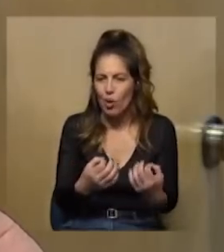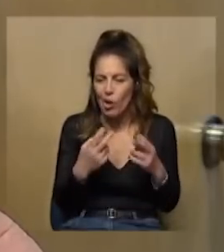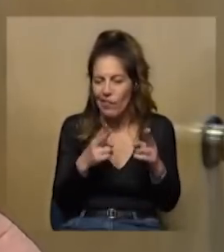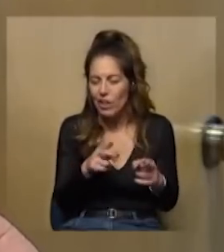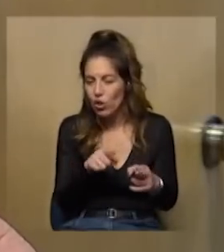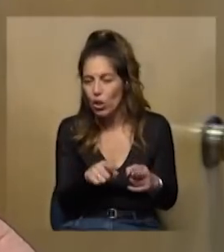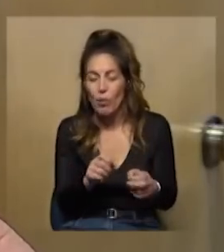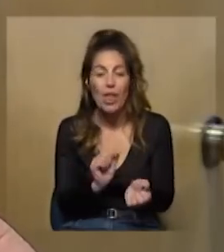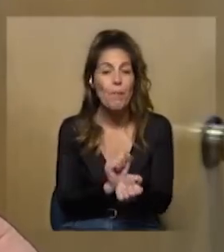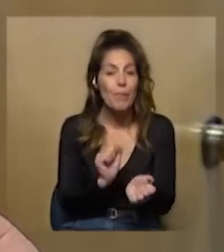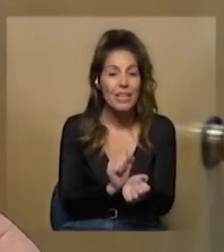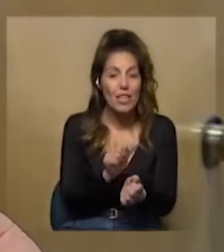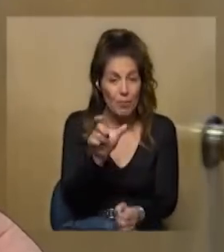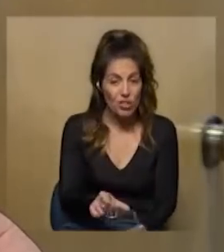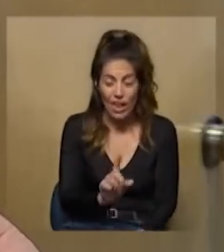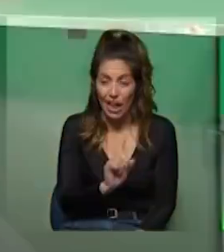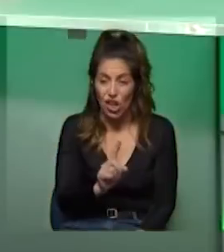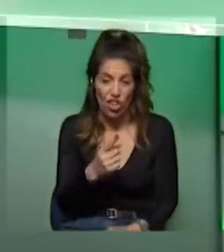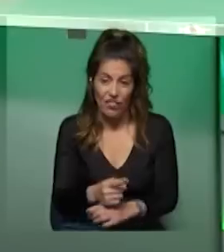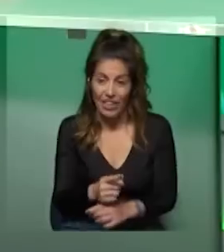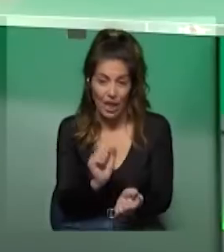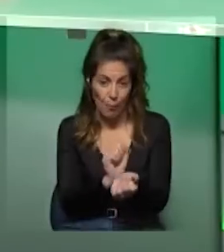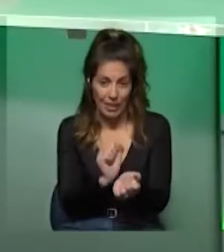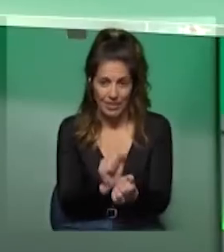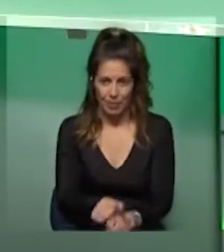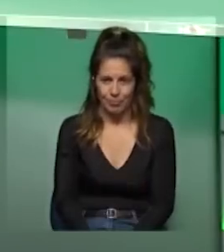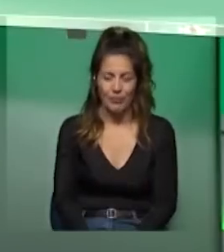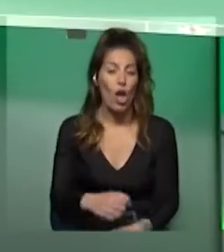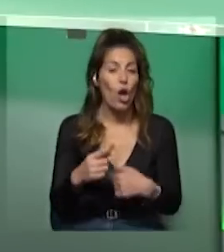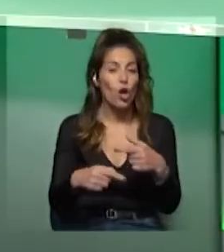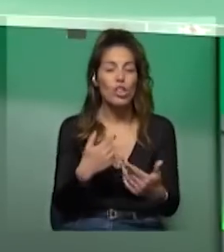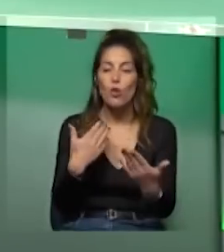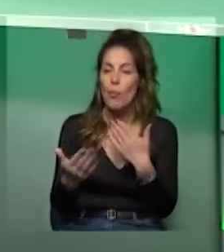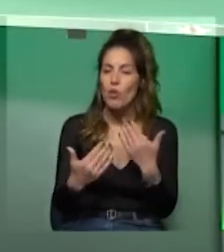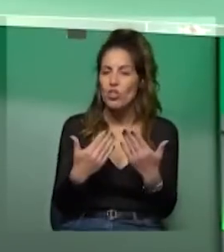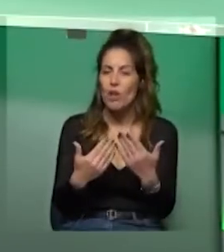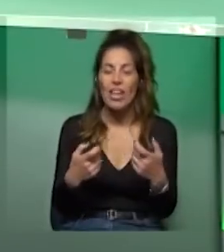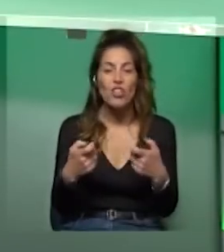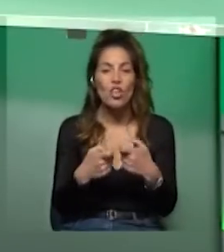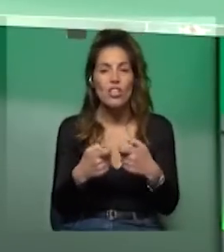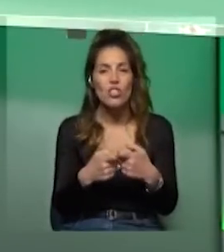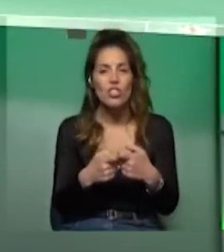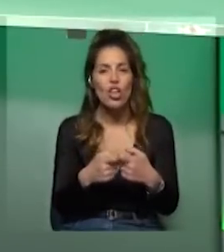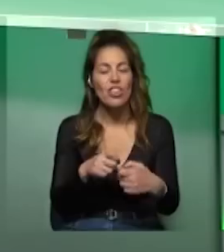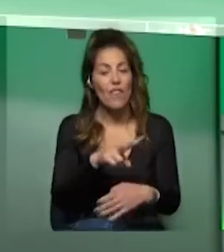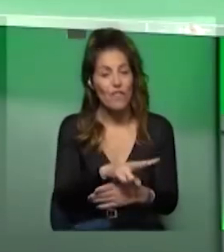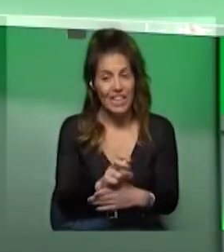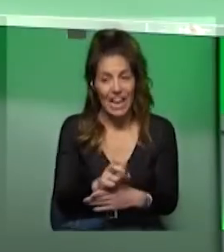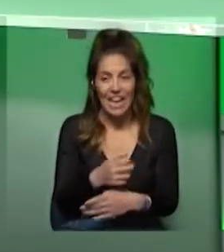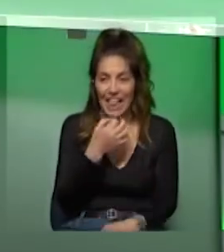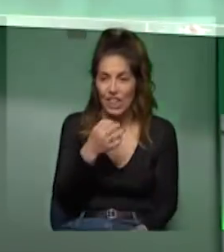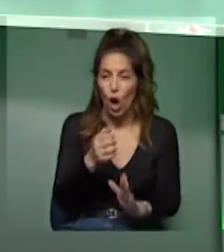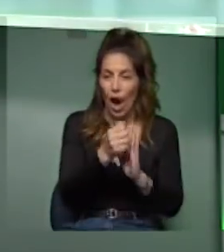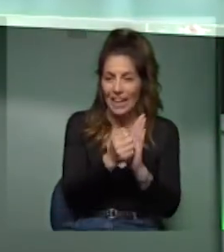gente presa que no debería estar presa josema continuamos hablando de este tema porque la asociación de magistrados Fiscales dijo que el